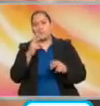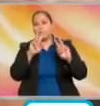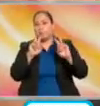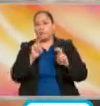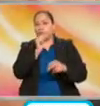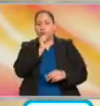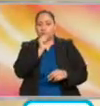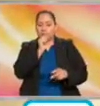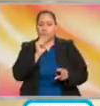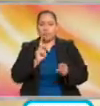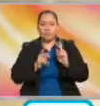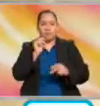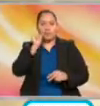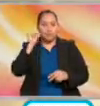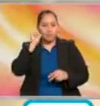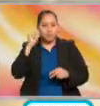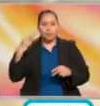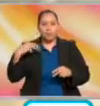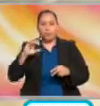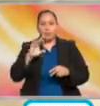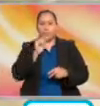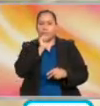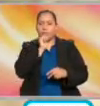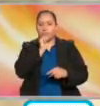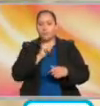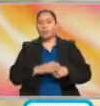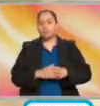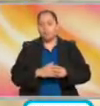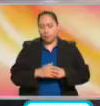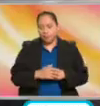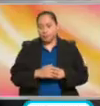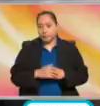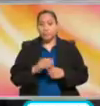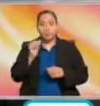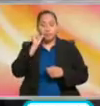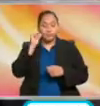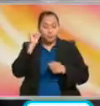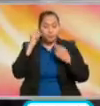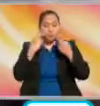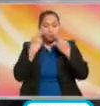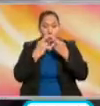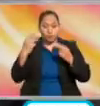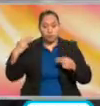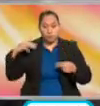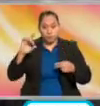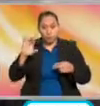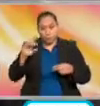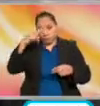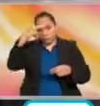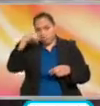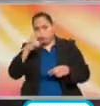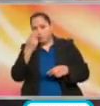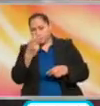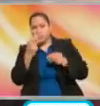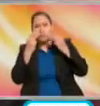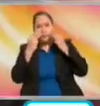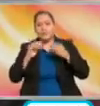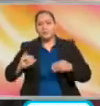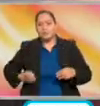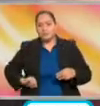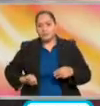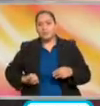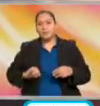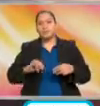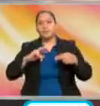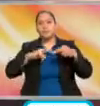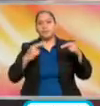esta reunión ayer en Washington. Así es, temas fundamentales, pero bueno, la reunión fue en Washington. México demuestra interés en tener una